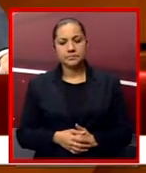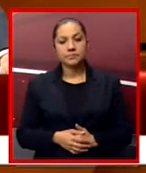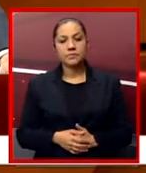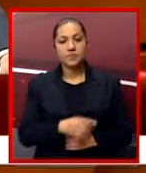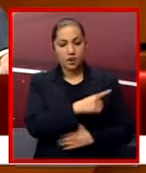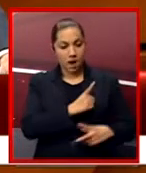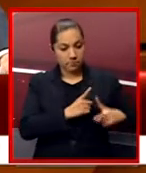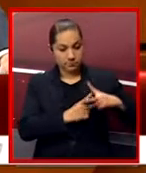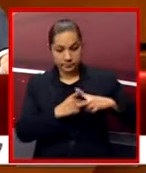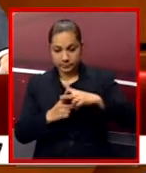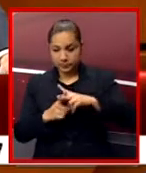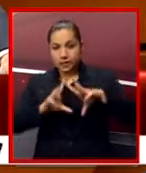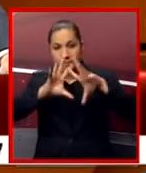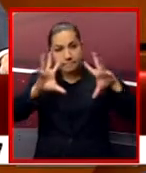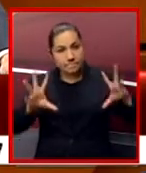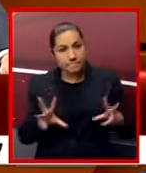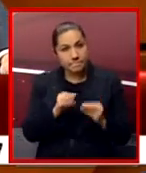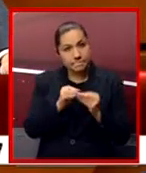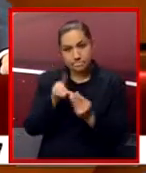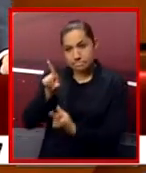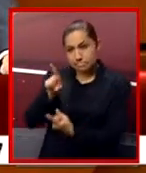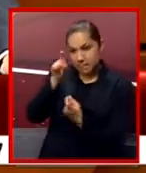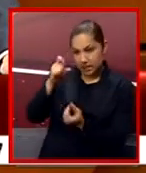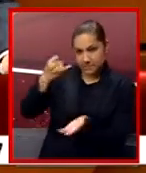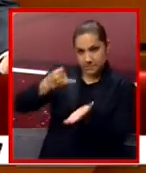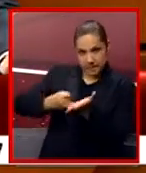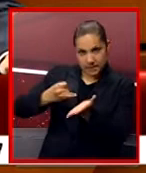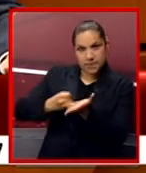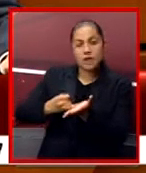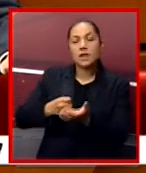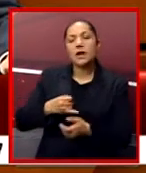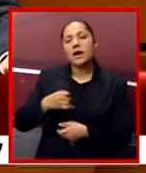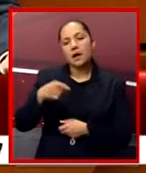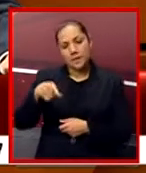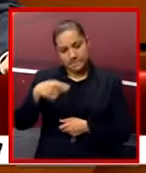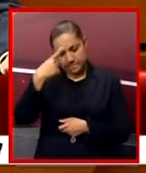Estima el monto de recaudación federal participable en